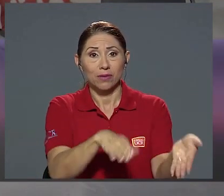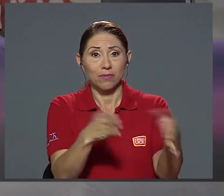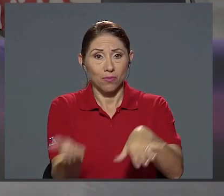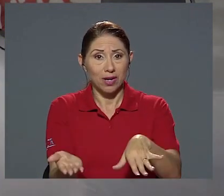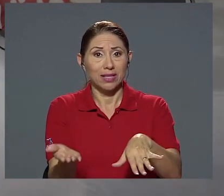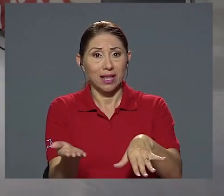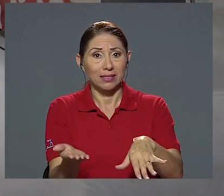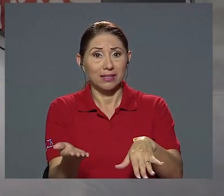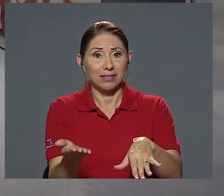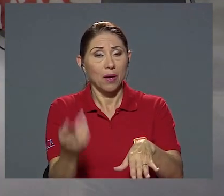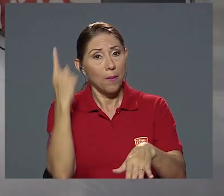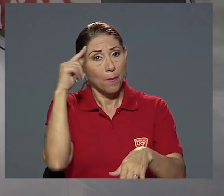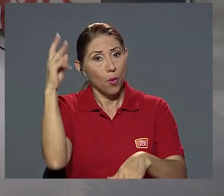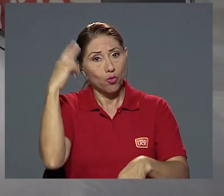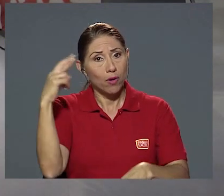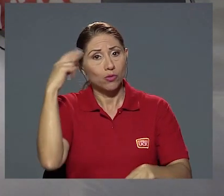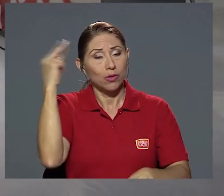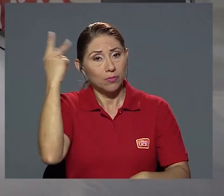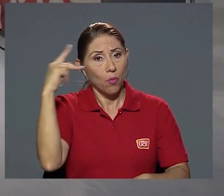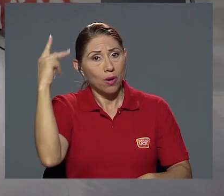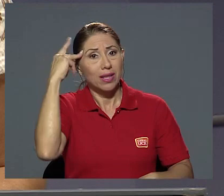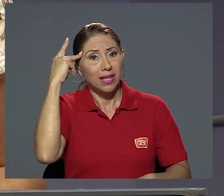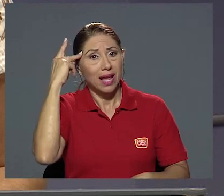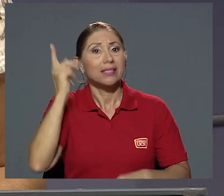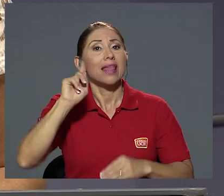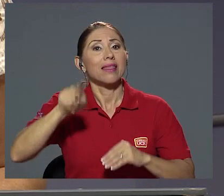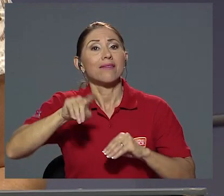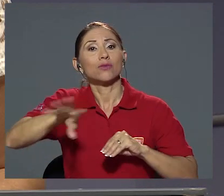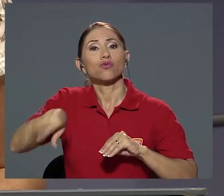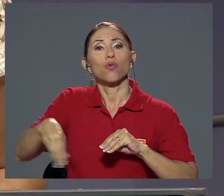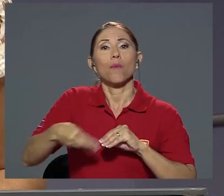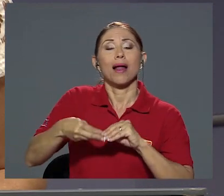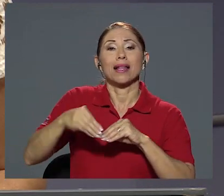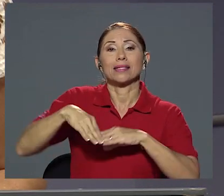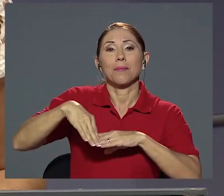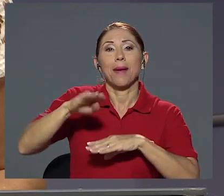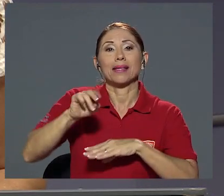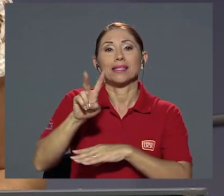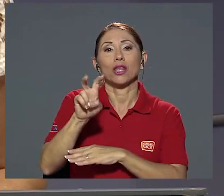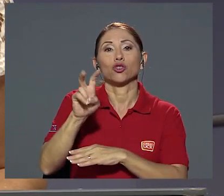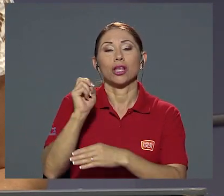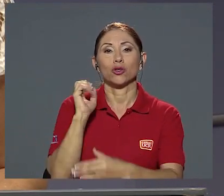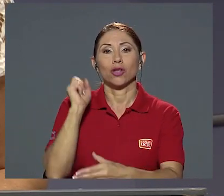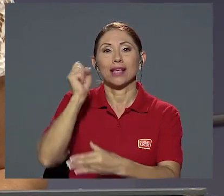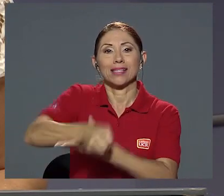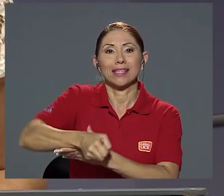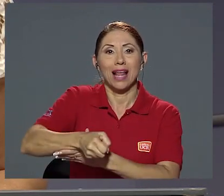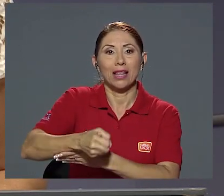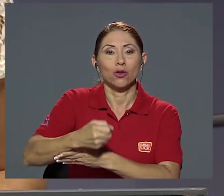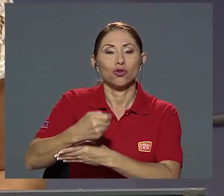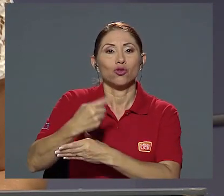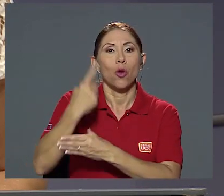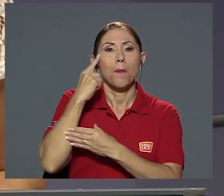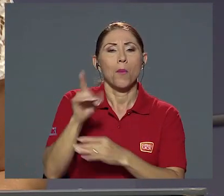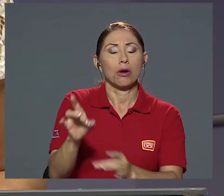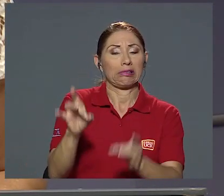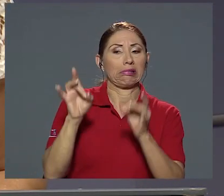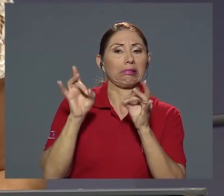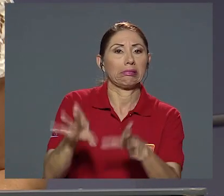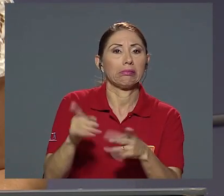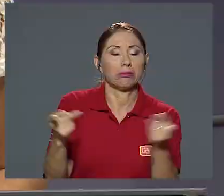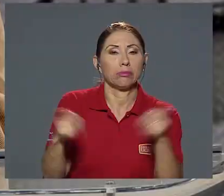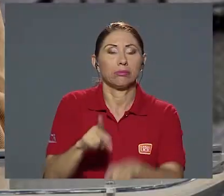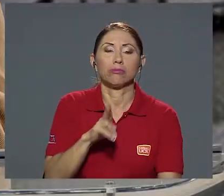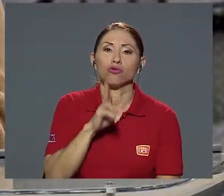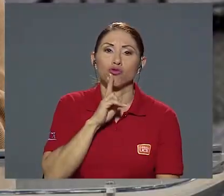muertes de carácter político que apuntaba Alberto, los más de 200 asesinatos por crímenes de odio